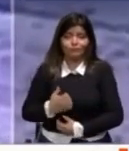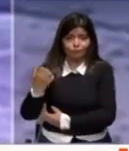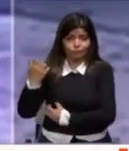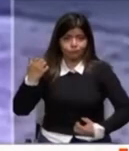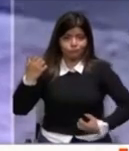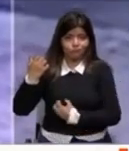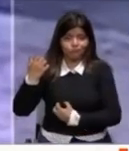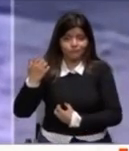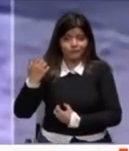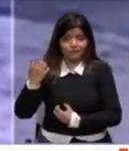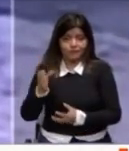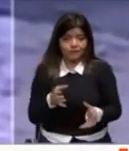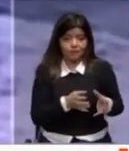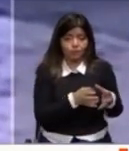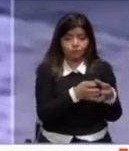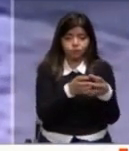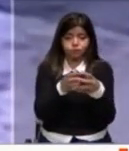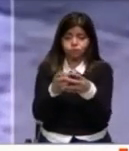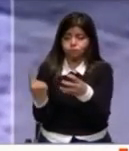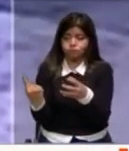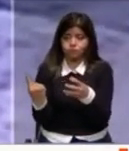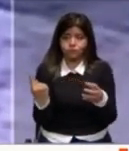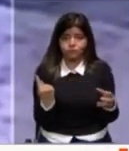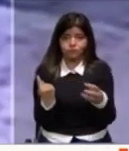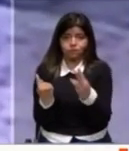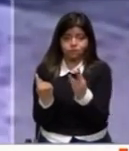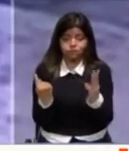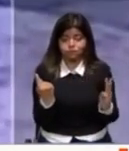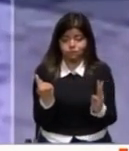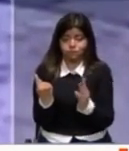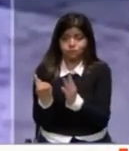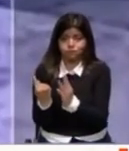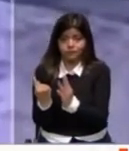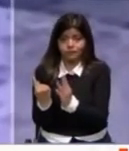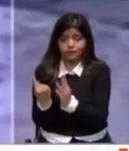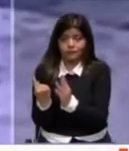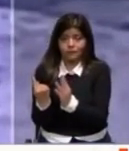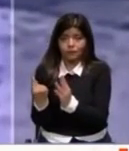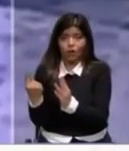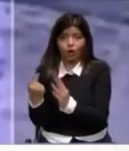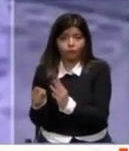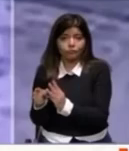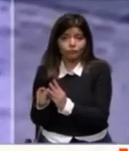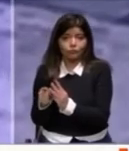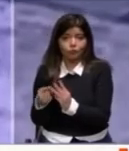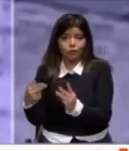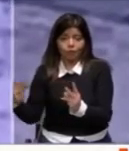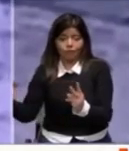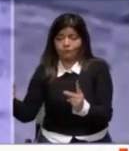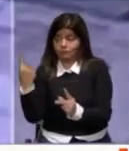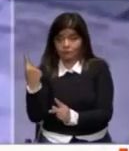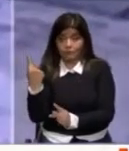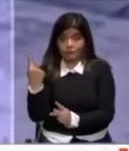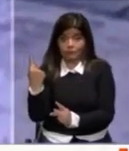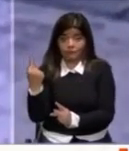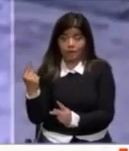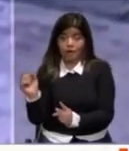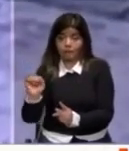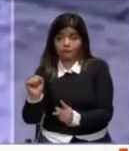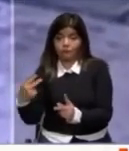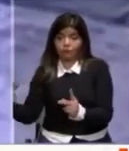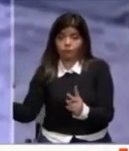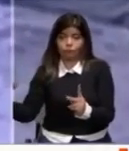El grupo se va contra el solitario conductor y de repente dos de los asaltantes caen y otro sale corriendo.